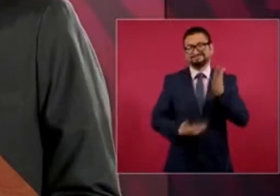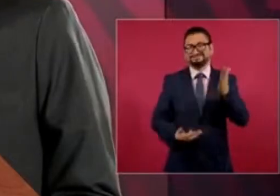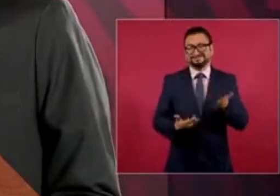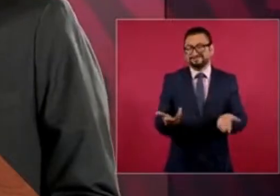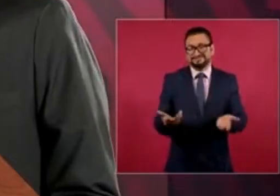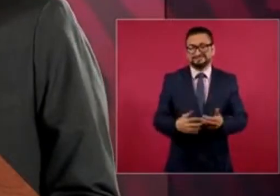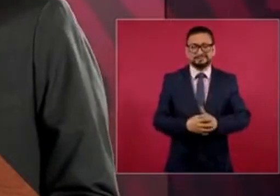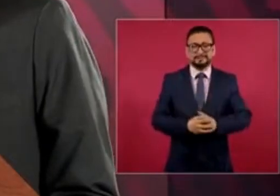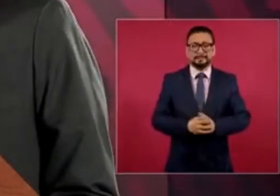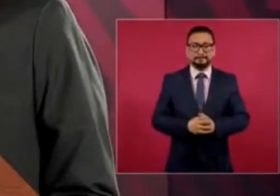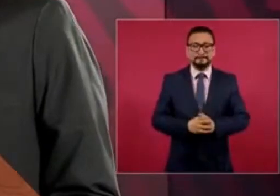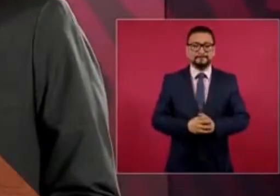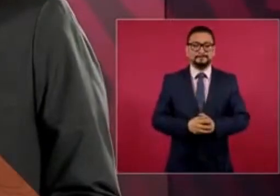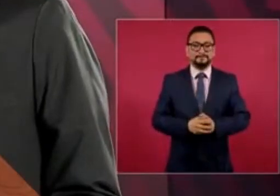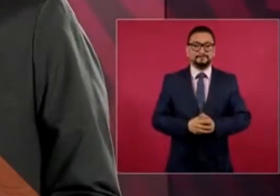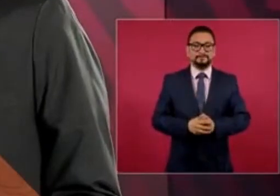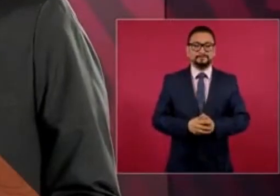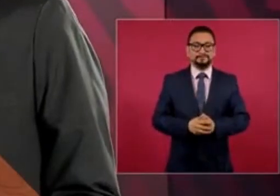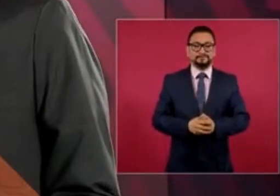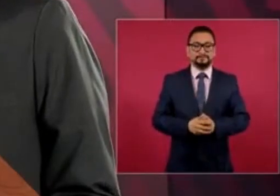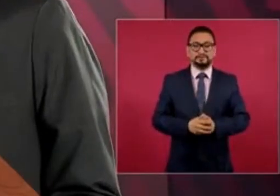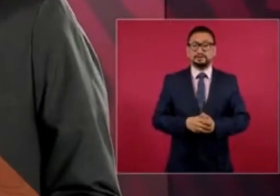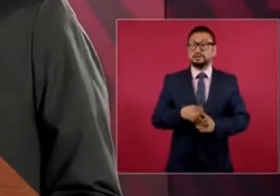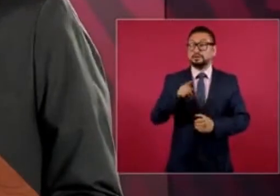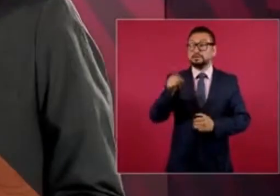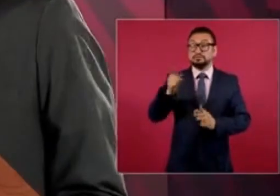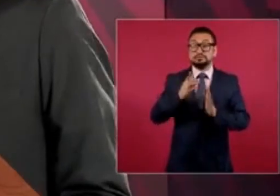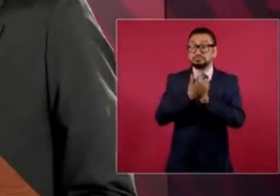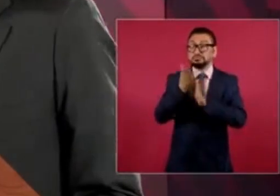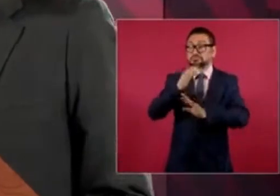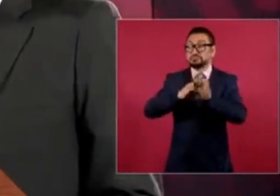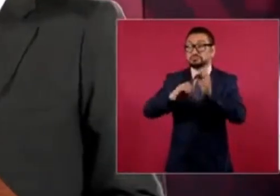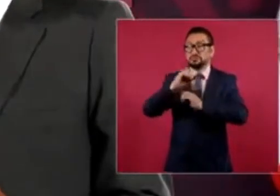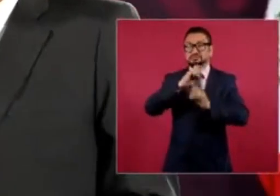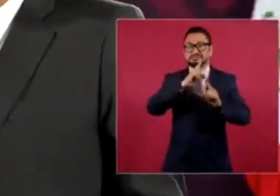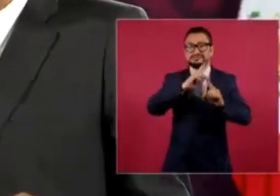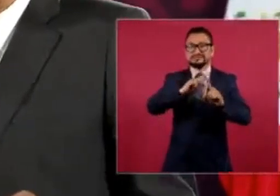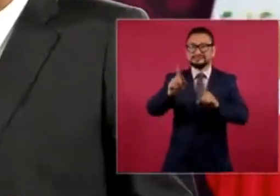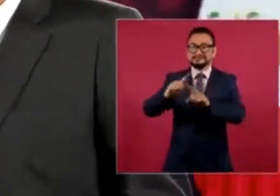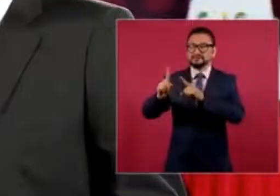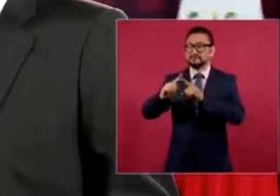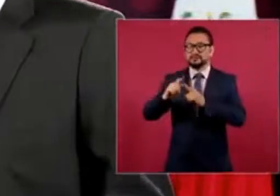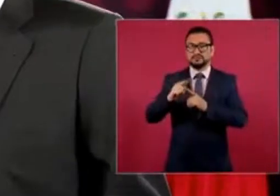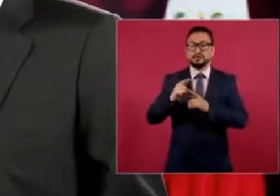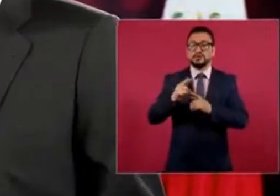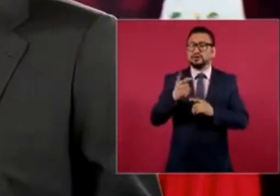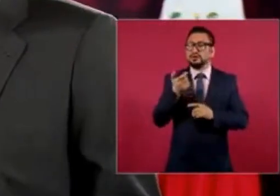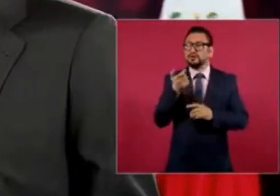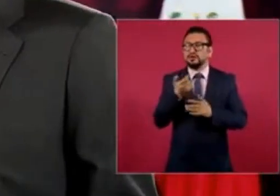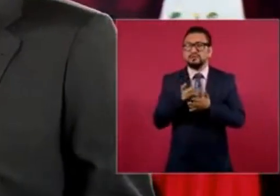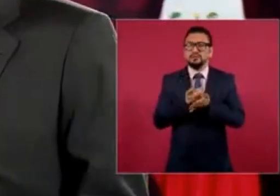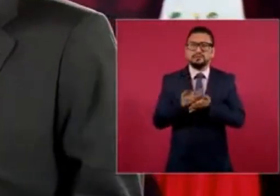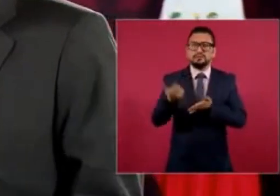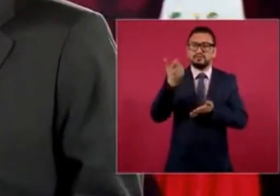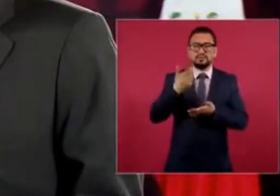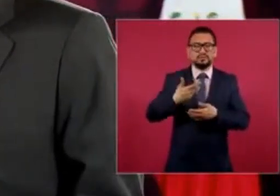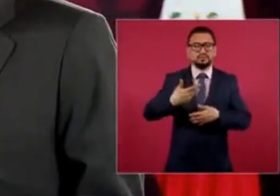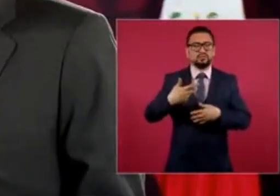y eran obras que se cobraban